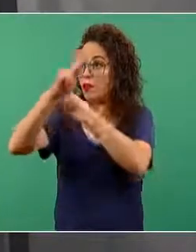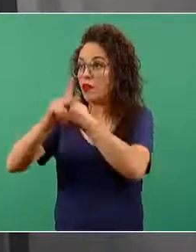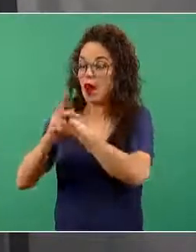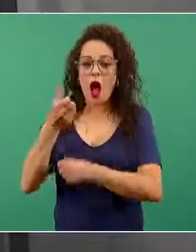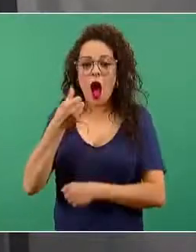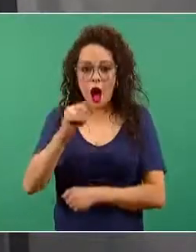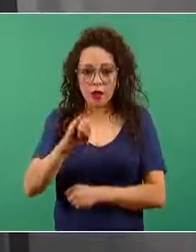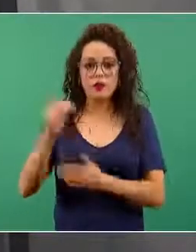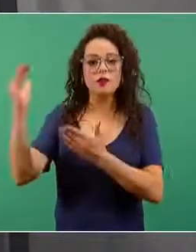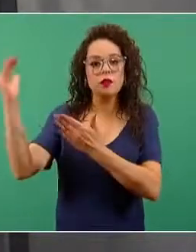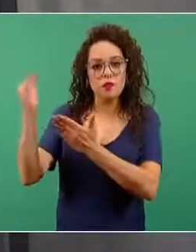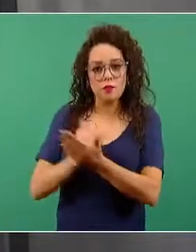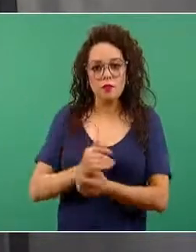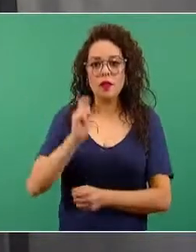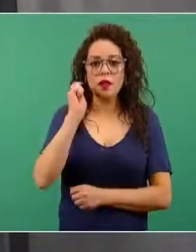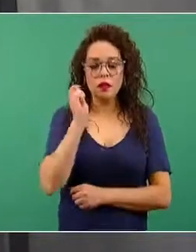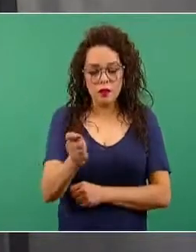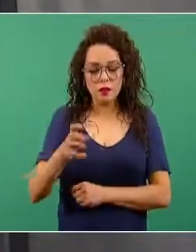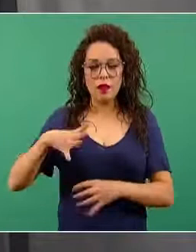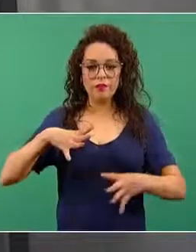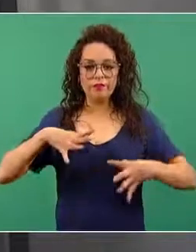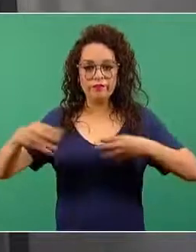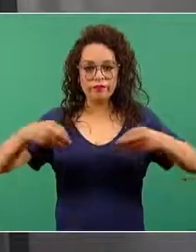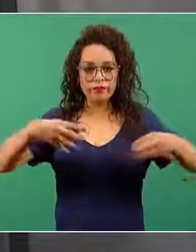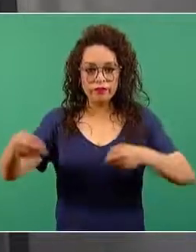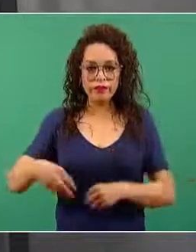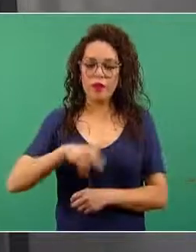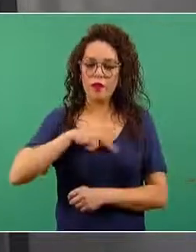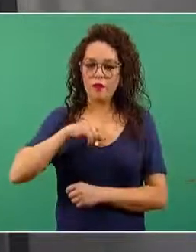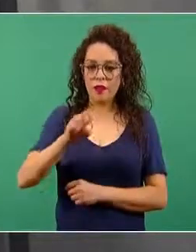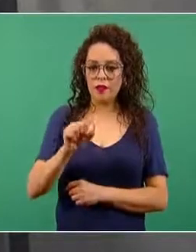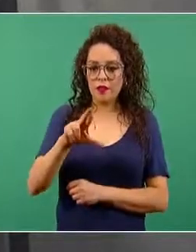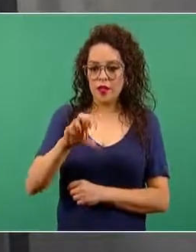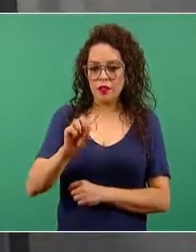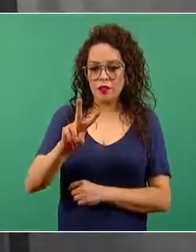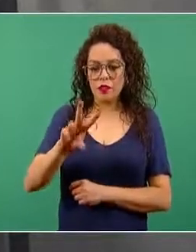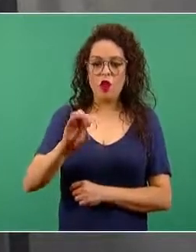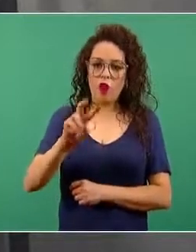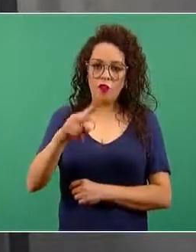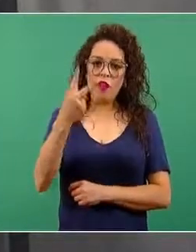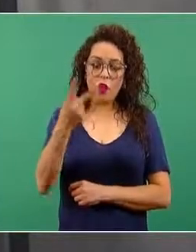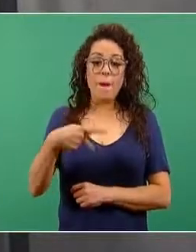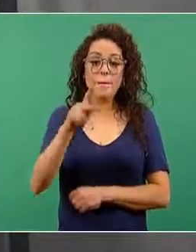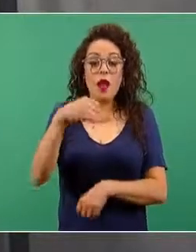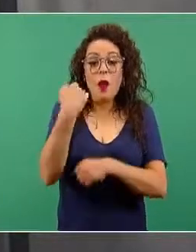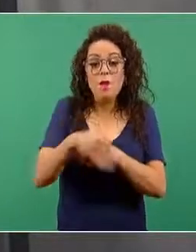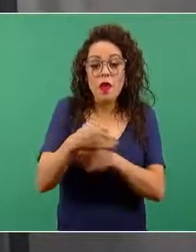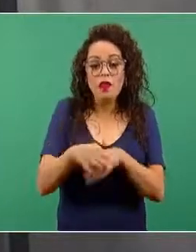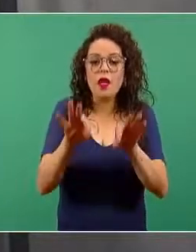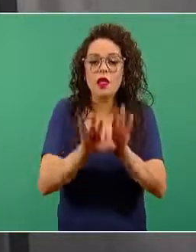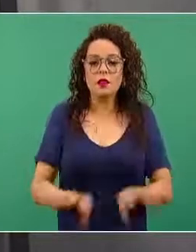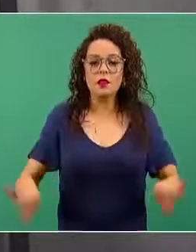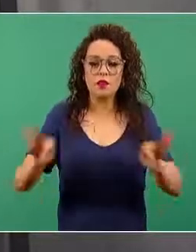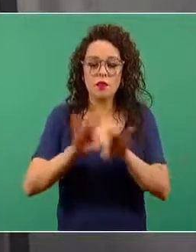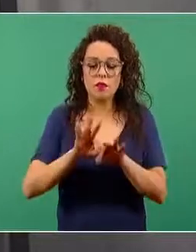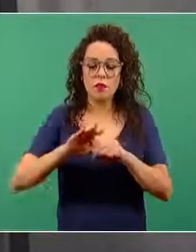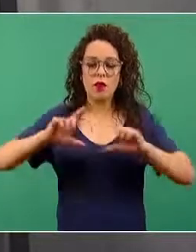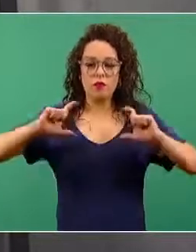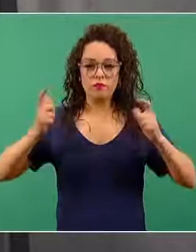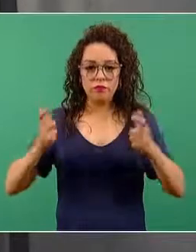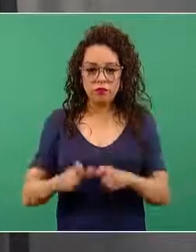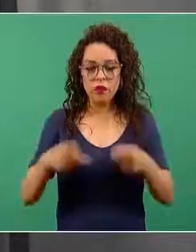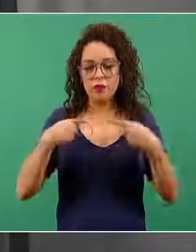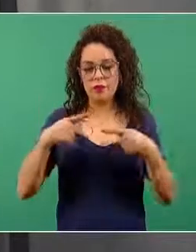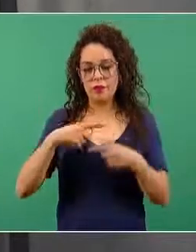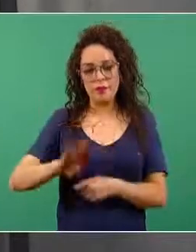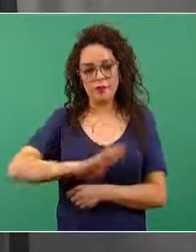la transmisión del virus SARS-CoV-2. Pero en tanto eso ocurre, es muy importante reducir la mortalidad, reducir también la